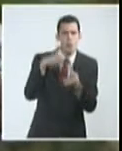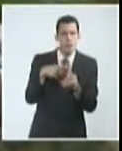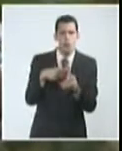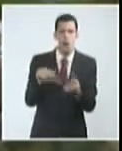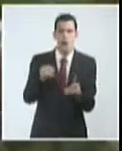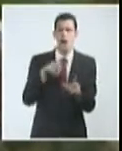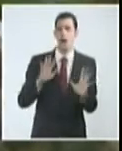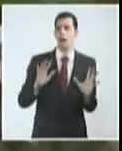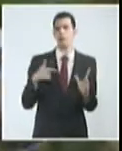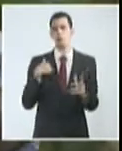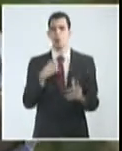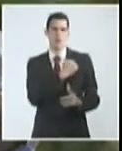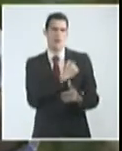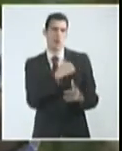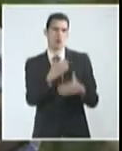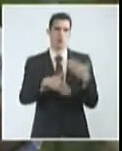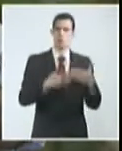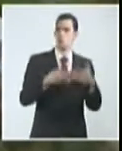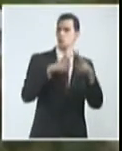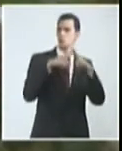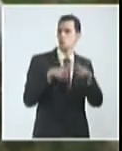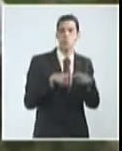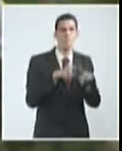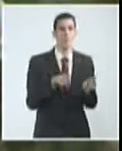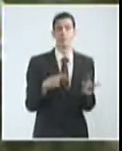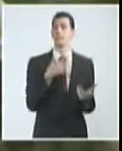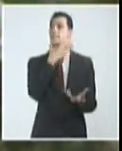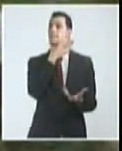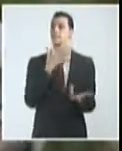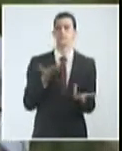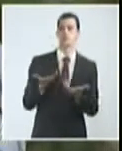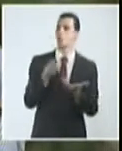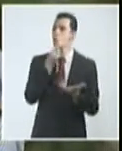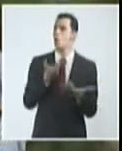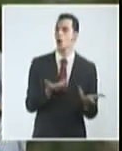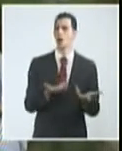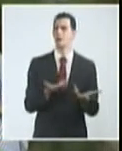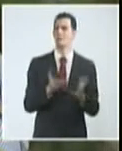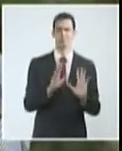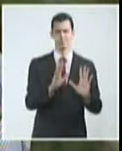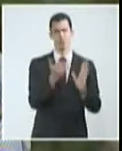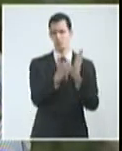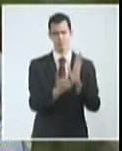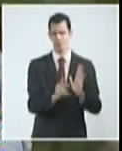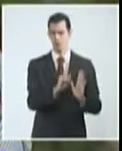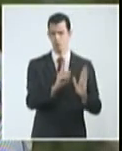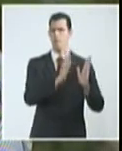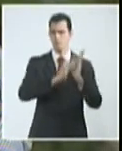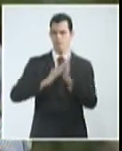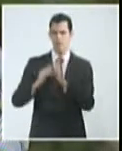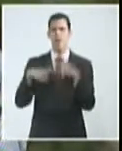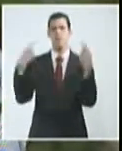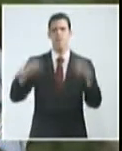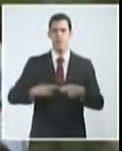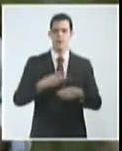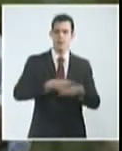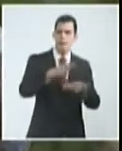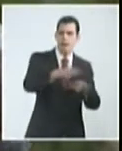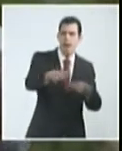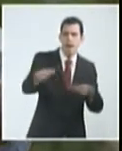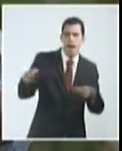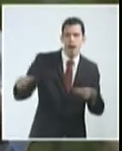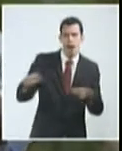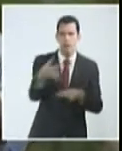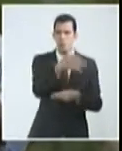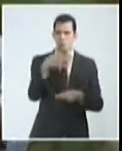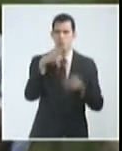no solo trabajar con una muestra de barrios como estamos haciendo ahora, sino extender acciones a todos los barrios. Y que